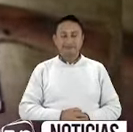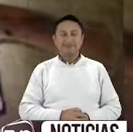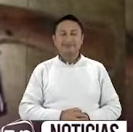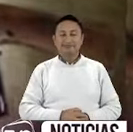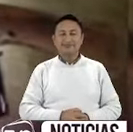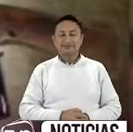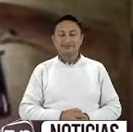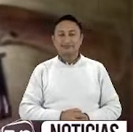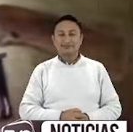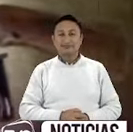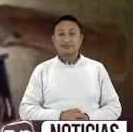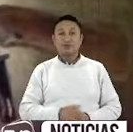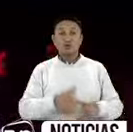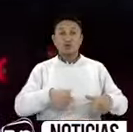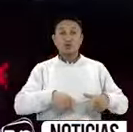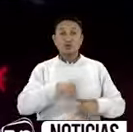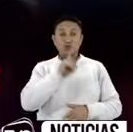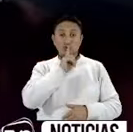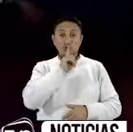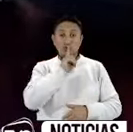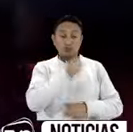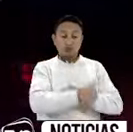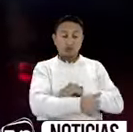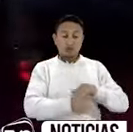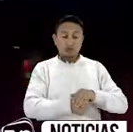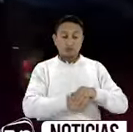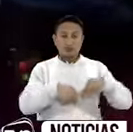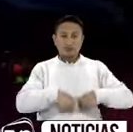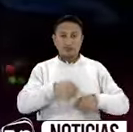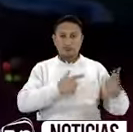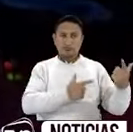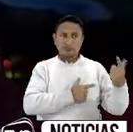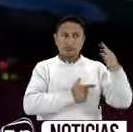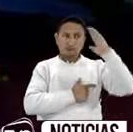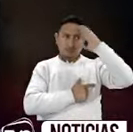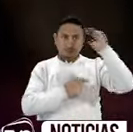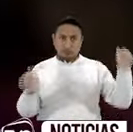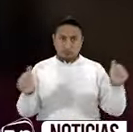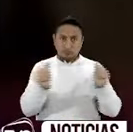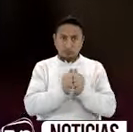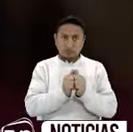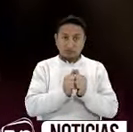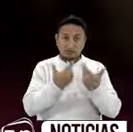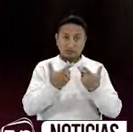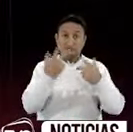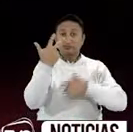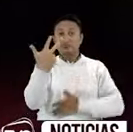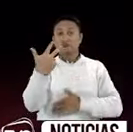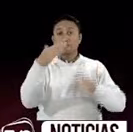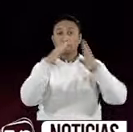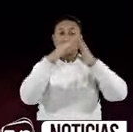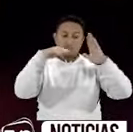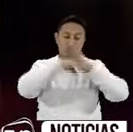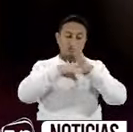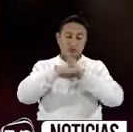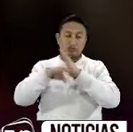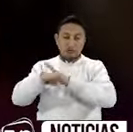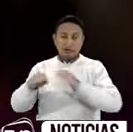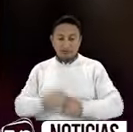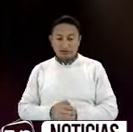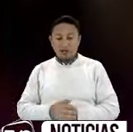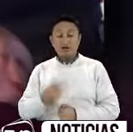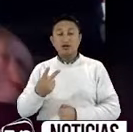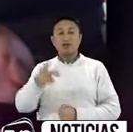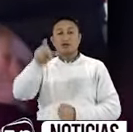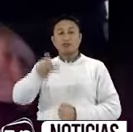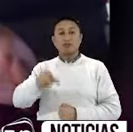para esconder armas y municiones. En coordinación con Policía Nacional, realizaron 3 allanamientos donde lograron ubicar a 2